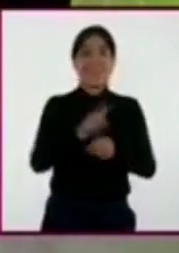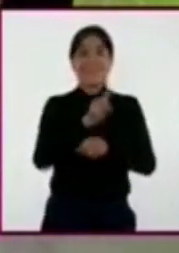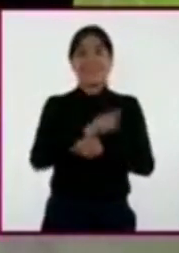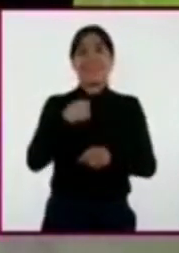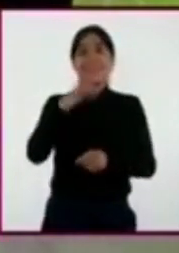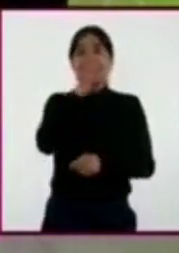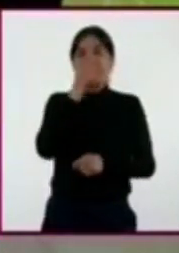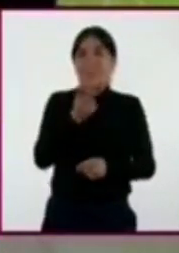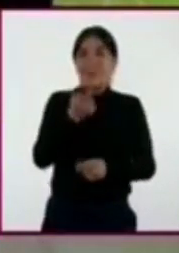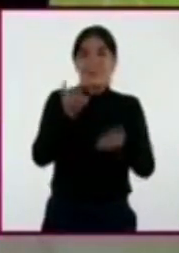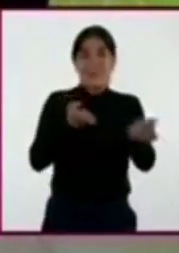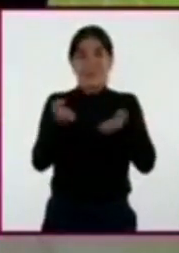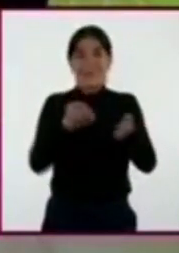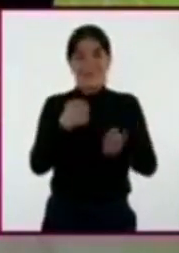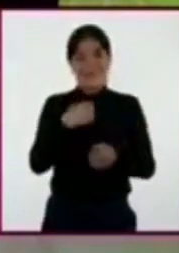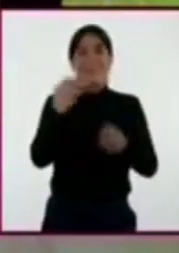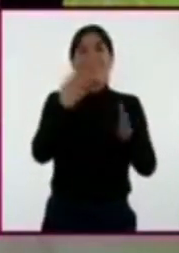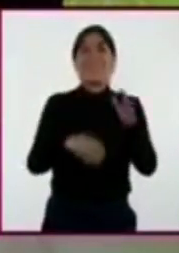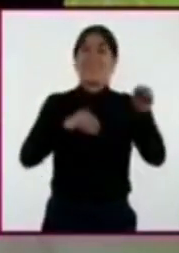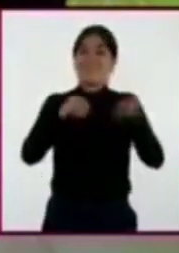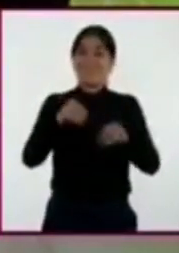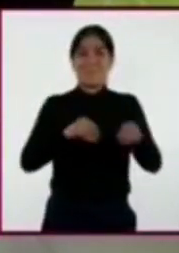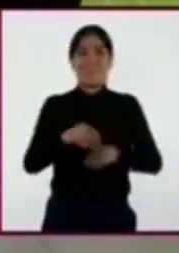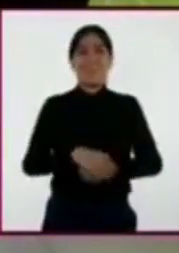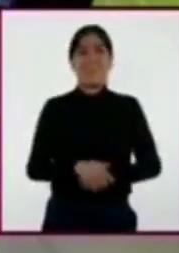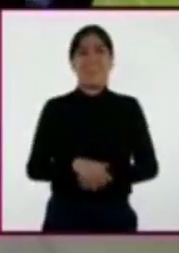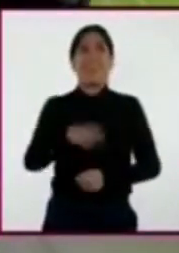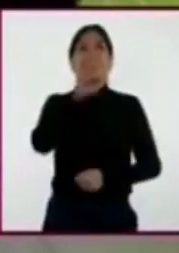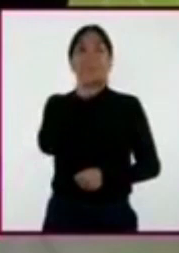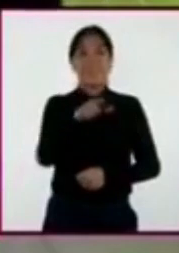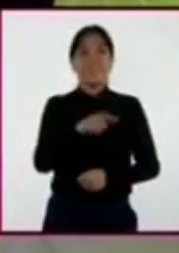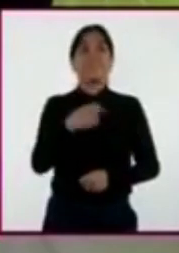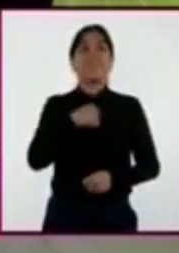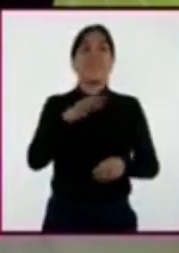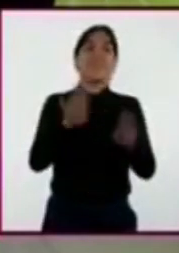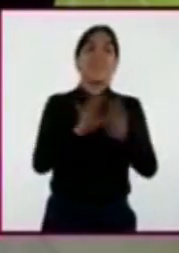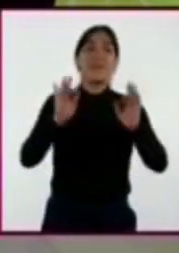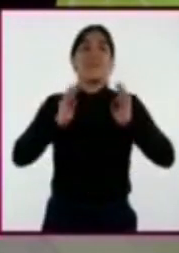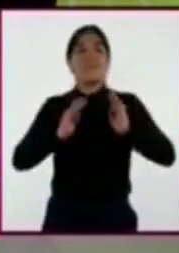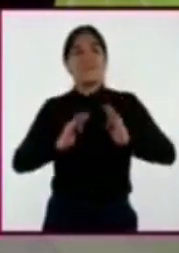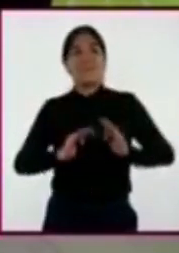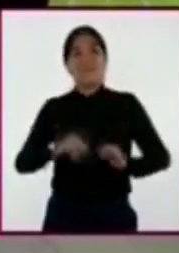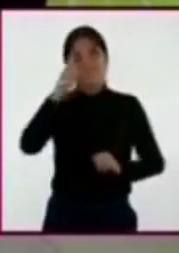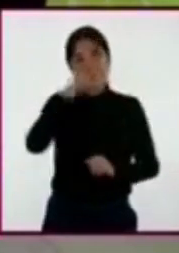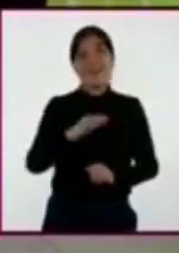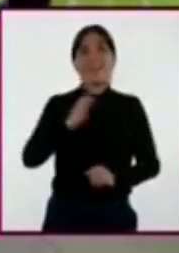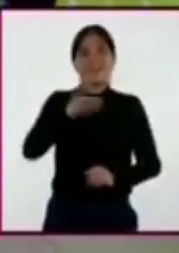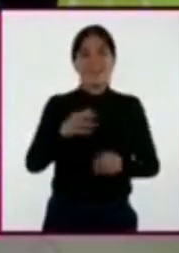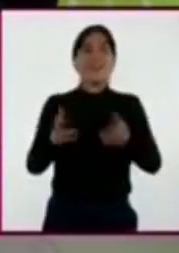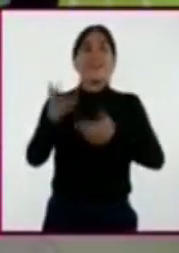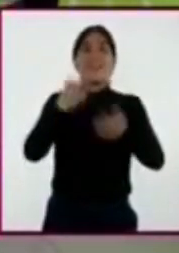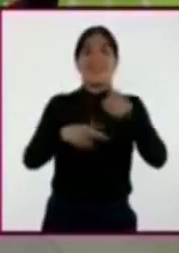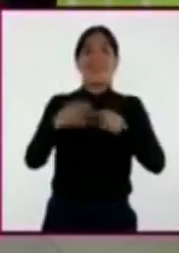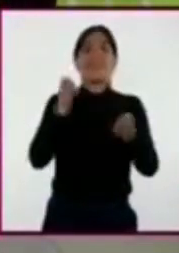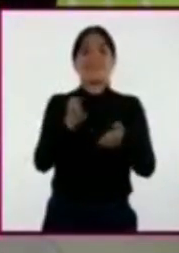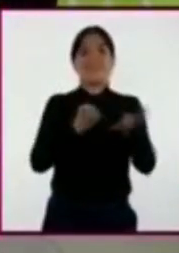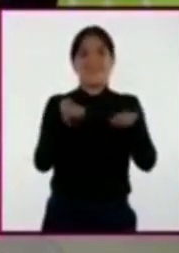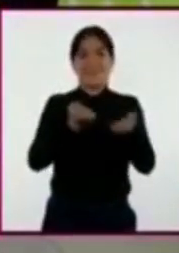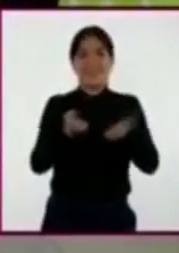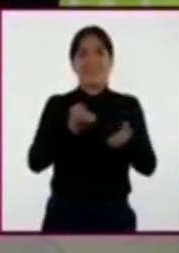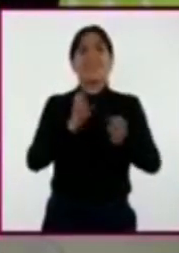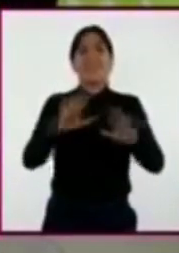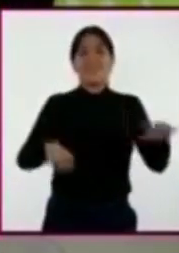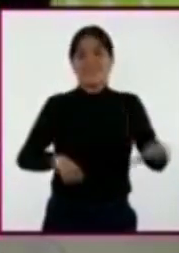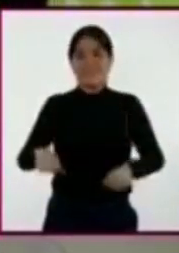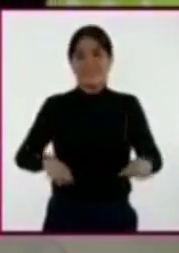calentamiento, como que me hacía falta moverme. Además, la relajación nos permitió recuperarnos después de realizar